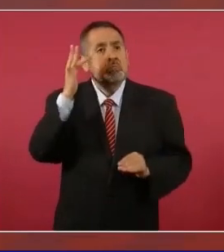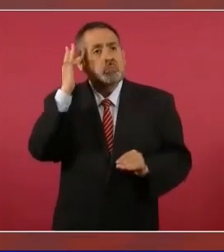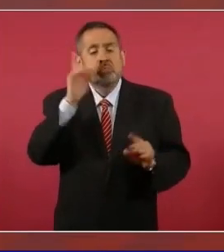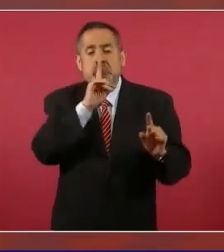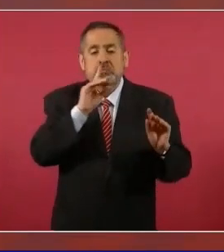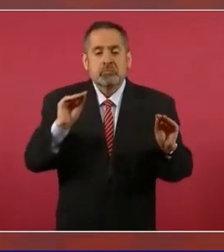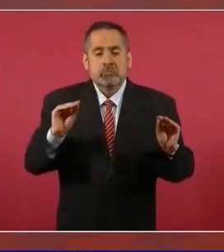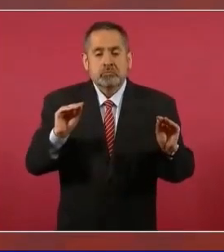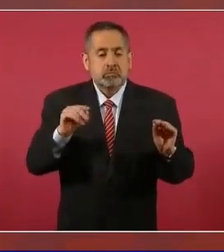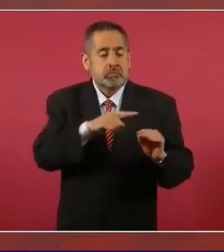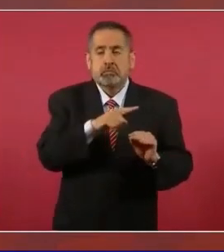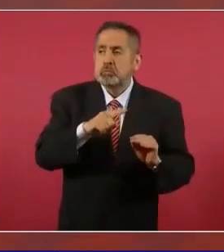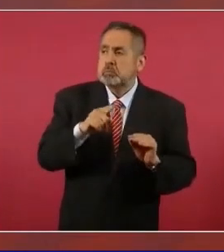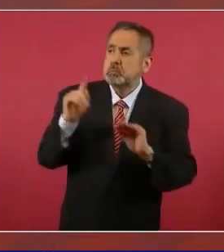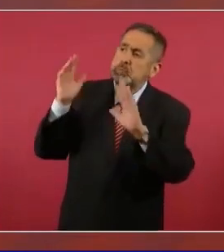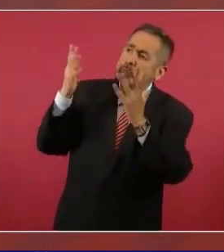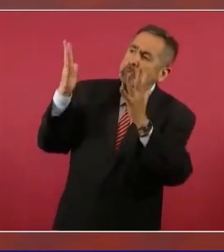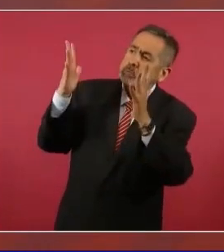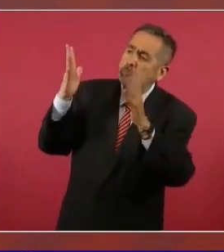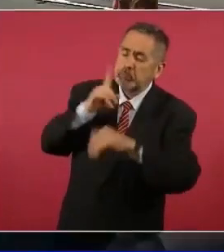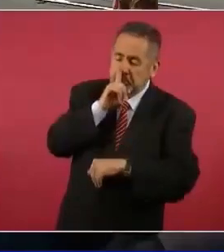Todo era aplaudir y callar